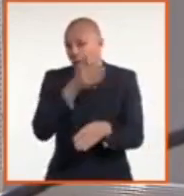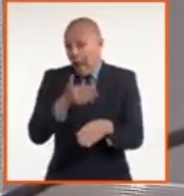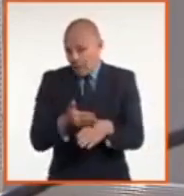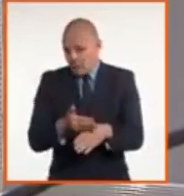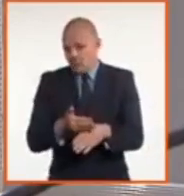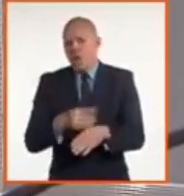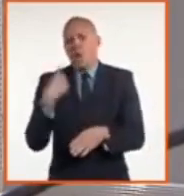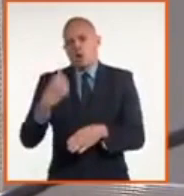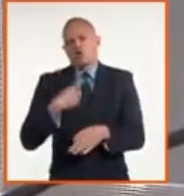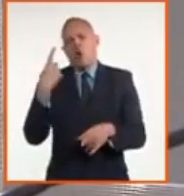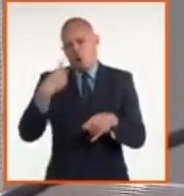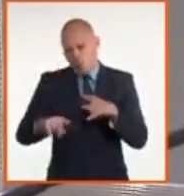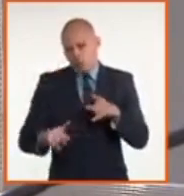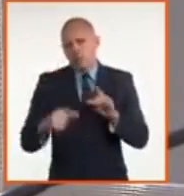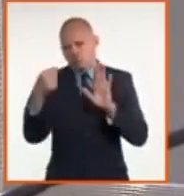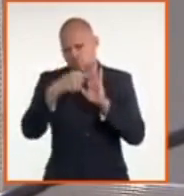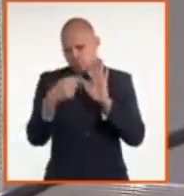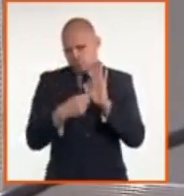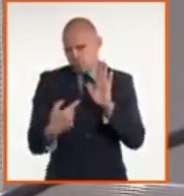mercado